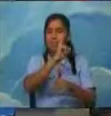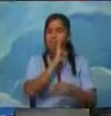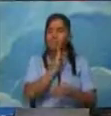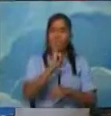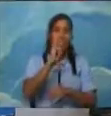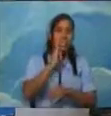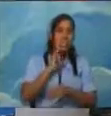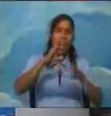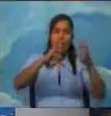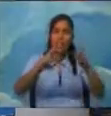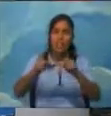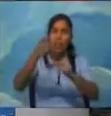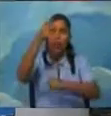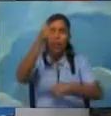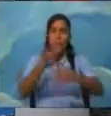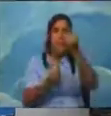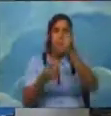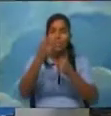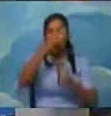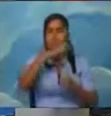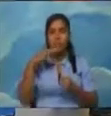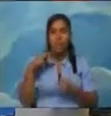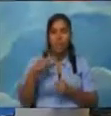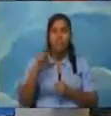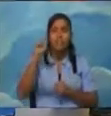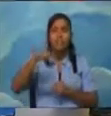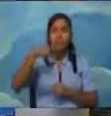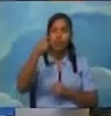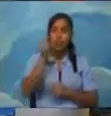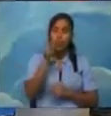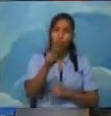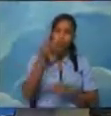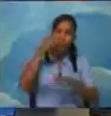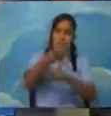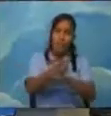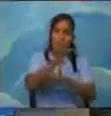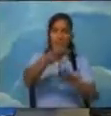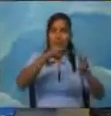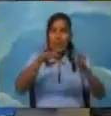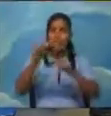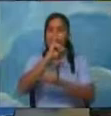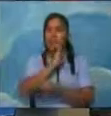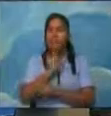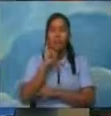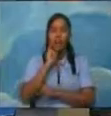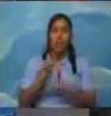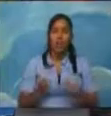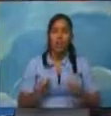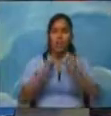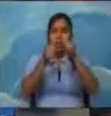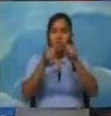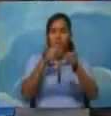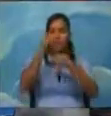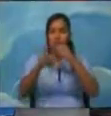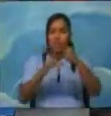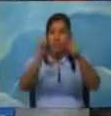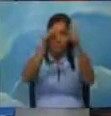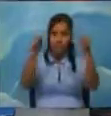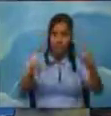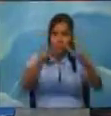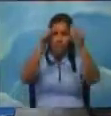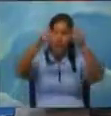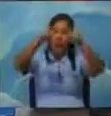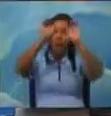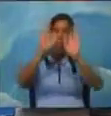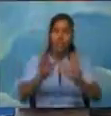tierra que fluye leche y miel, si cuando ustedes entren allá comienzan a hacer escultura, muñecos que